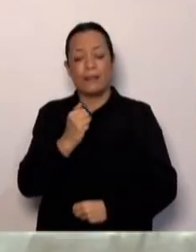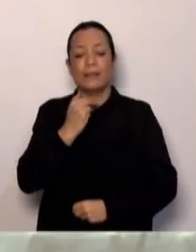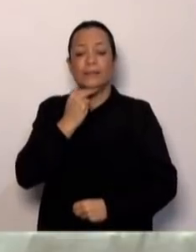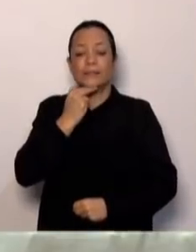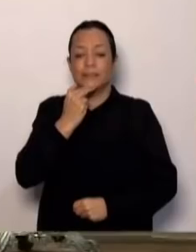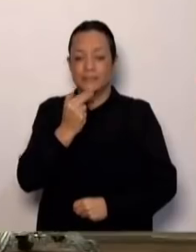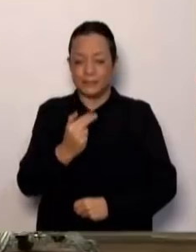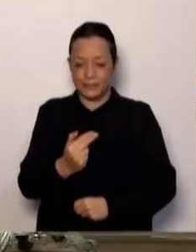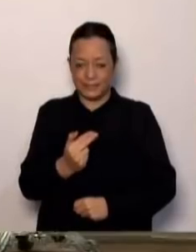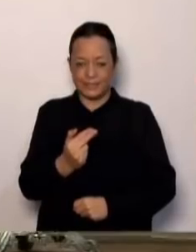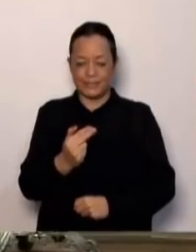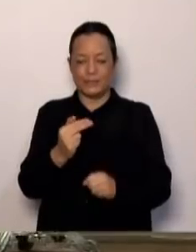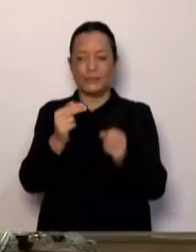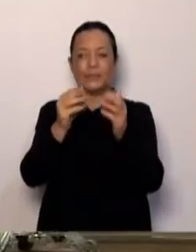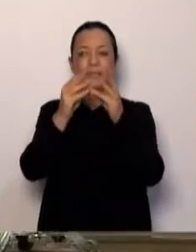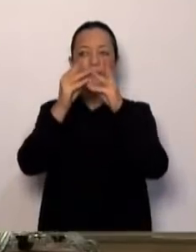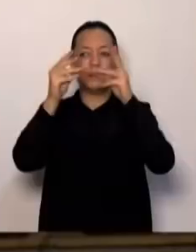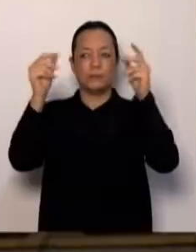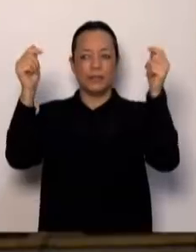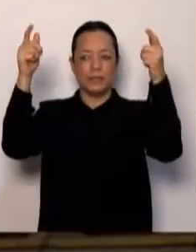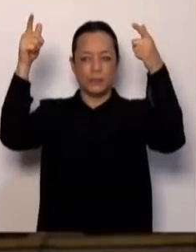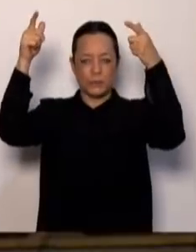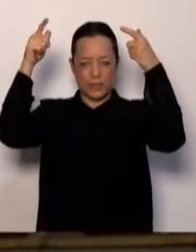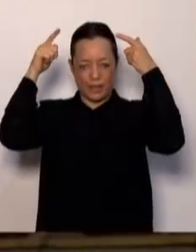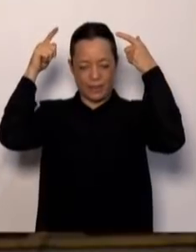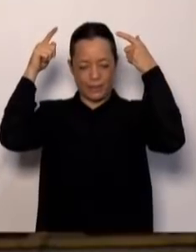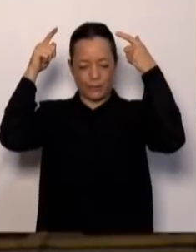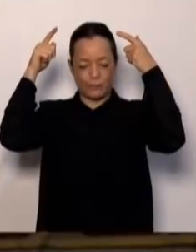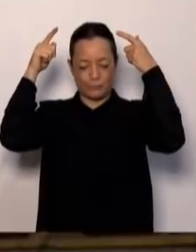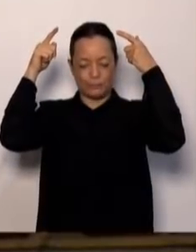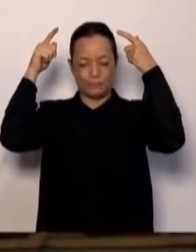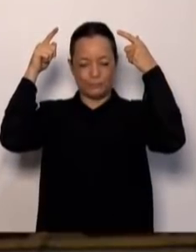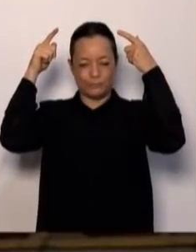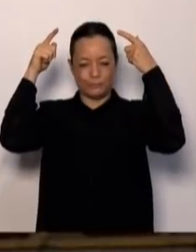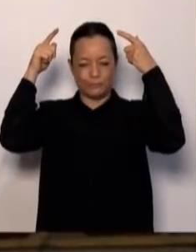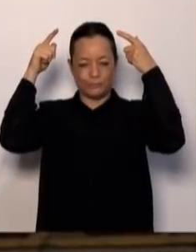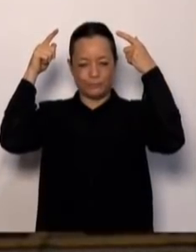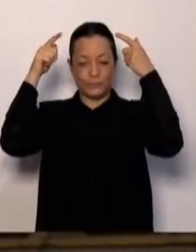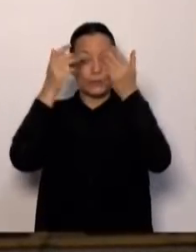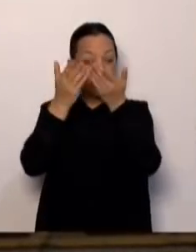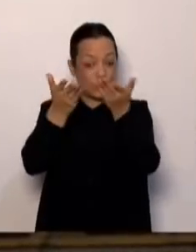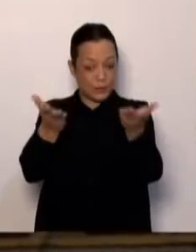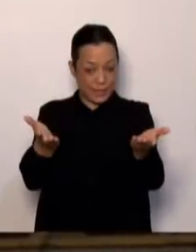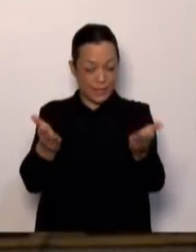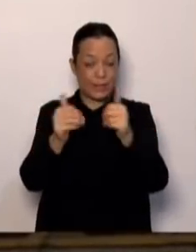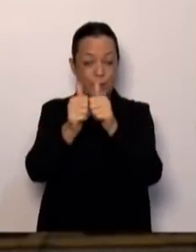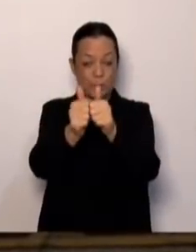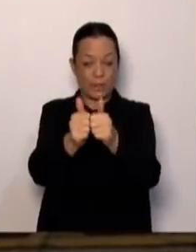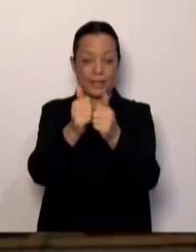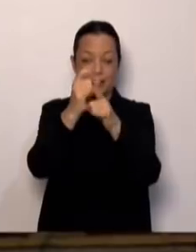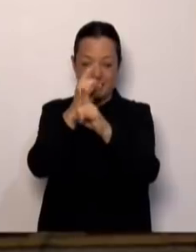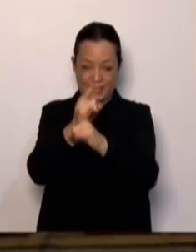Padre, Hijo y Espíritu Santo, descienda sobre ustedes y los acompañe